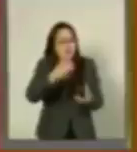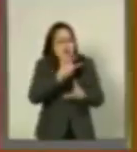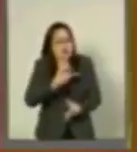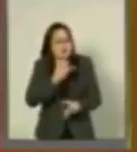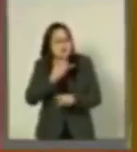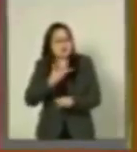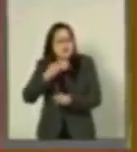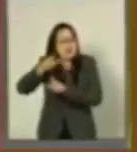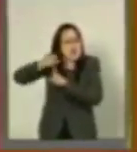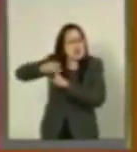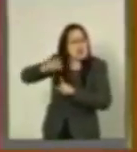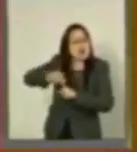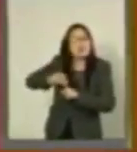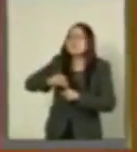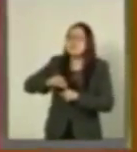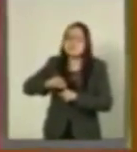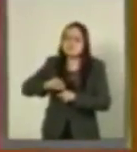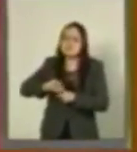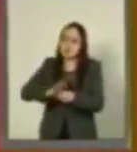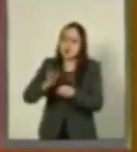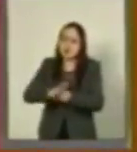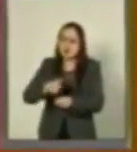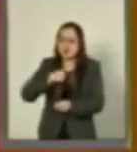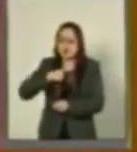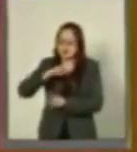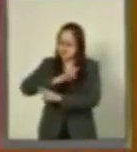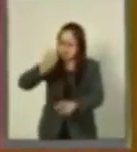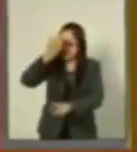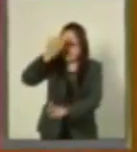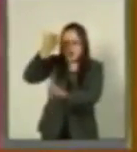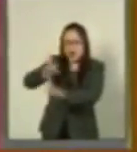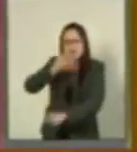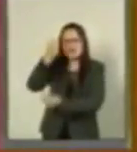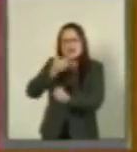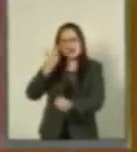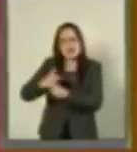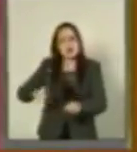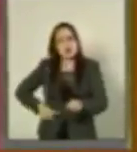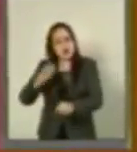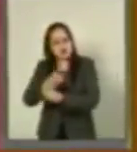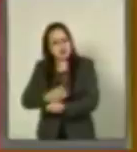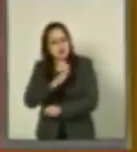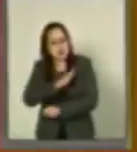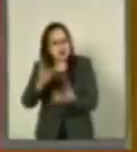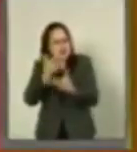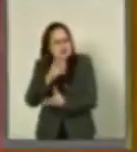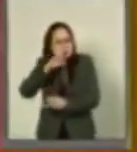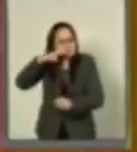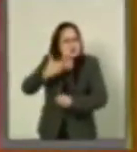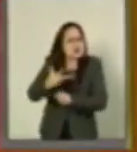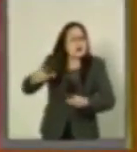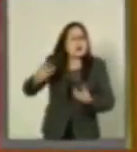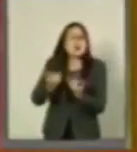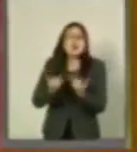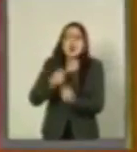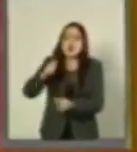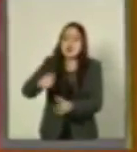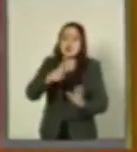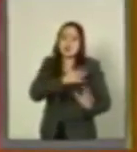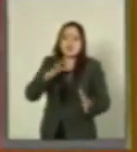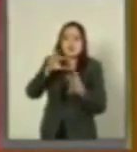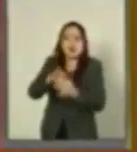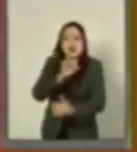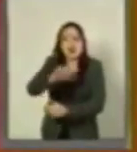ligera, no tengo duda en reconocer que tenemos un secretario de Gobernación capaz, responsable y sobre todo comprometido